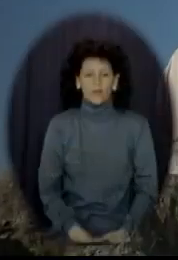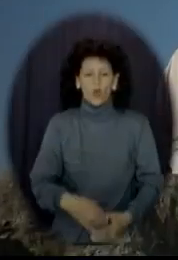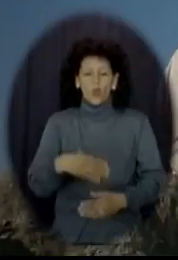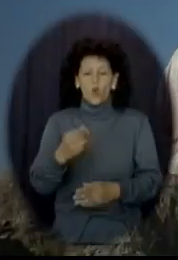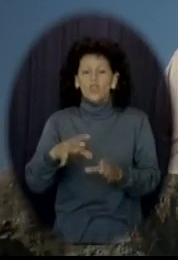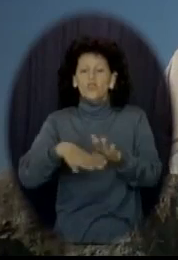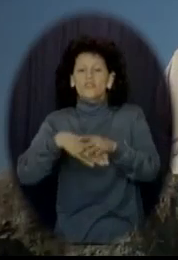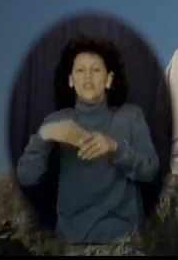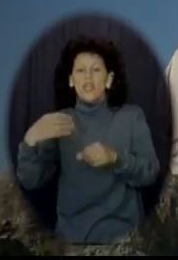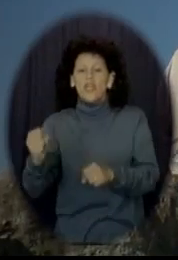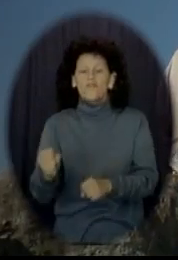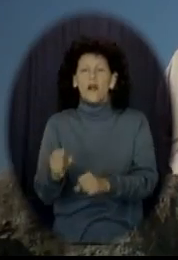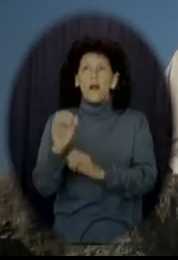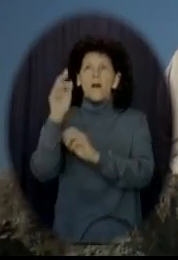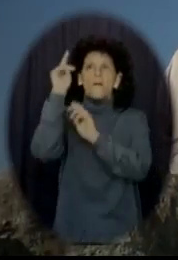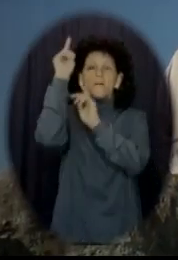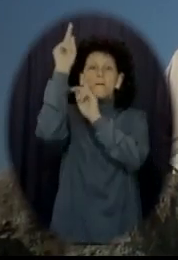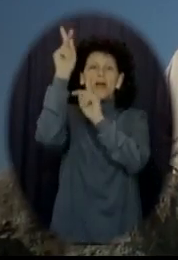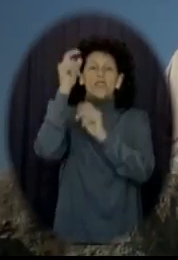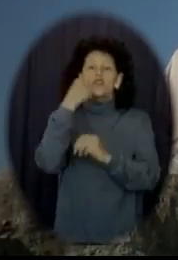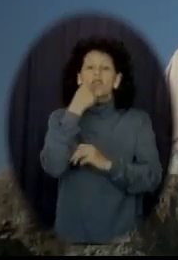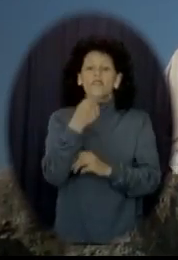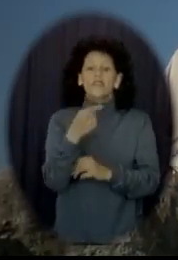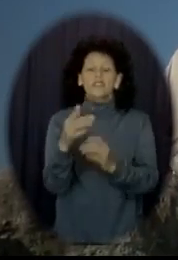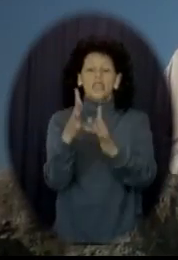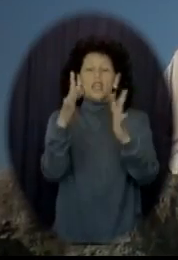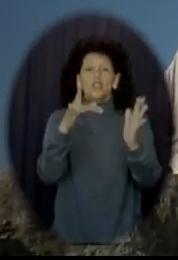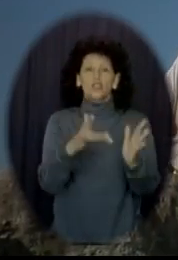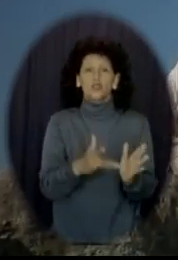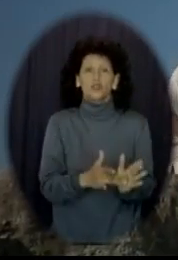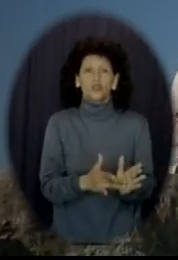Cuando se iban, Pedro le dijo a Jesús: Maestro,